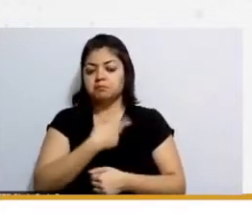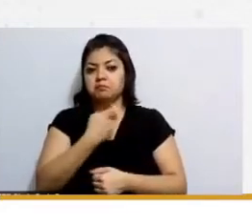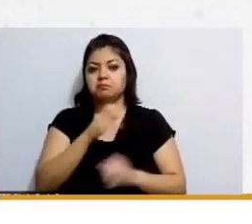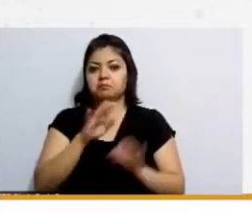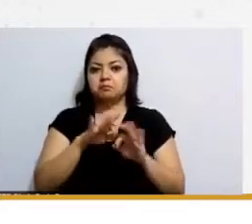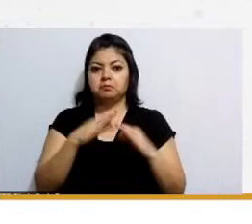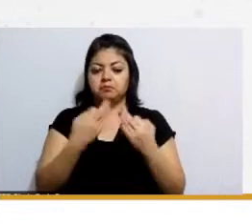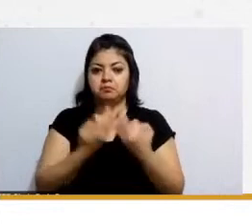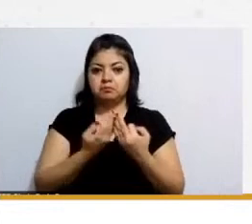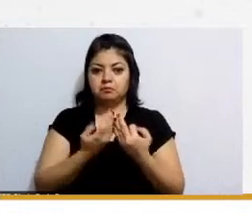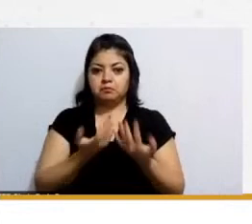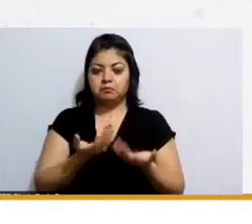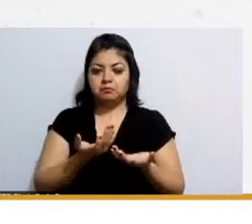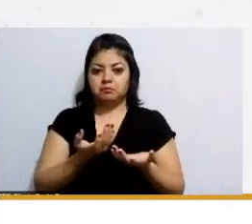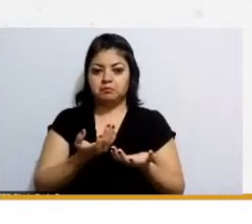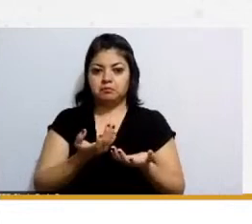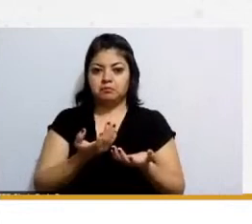ve